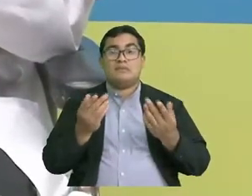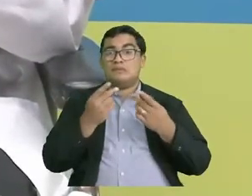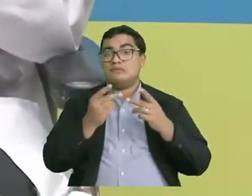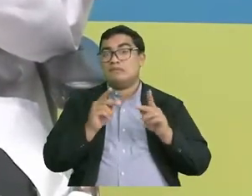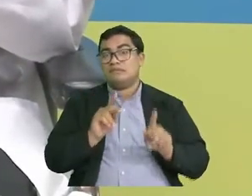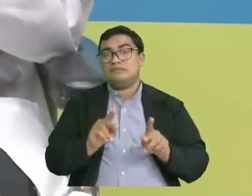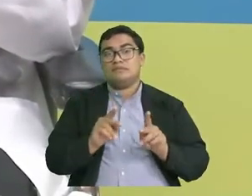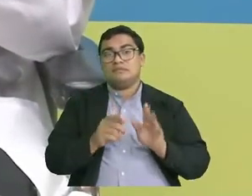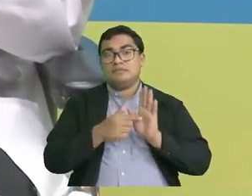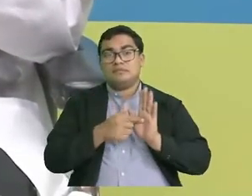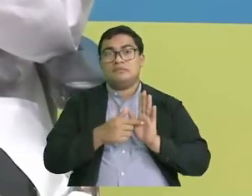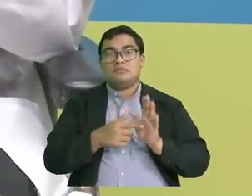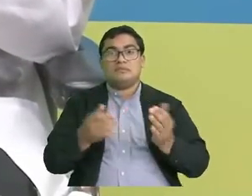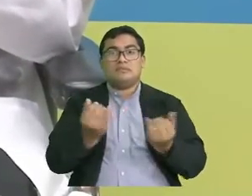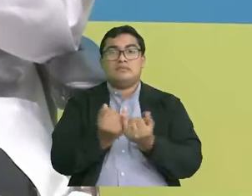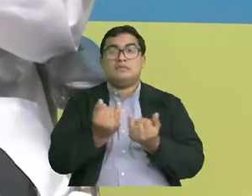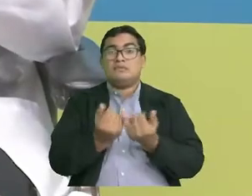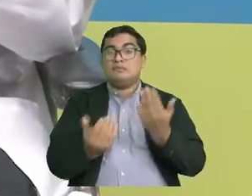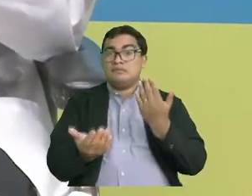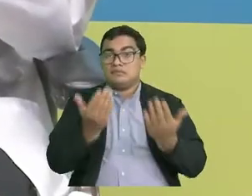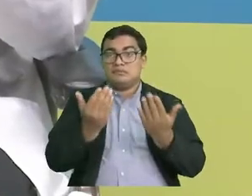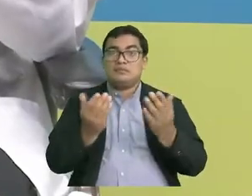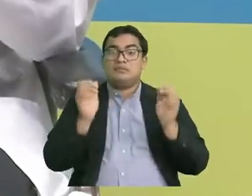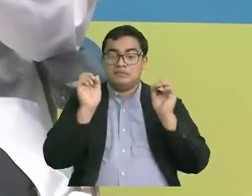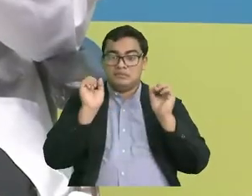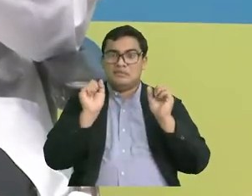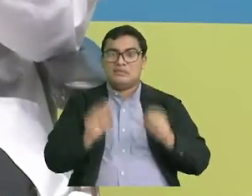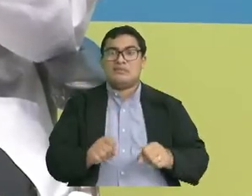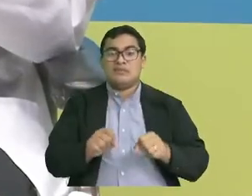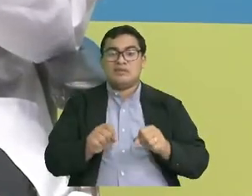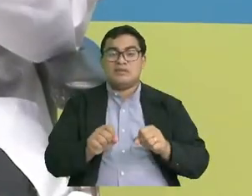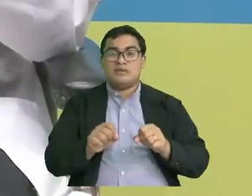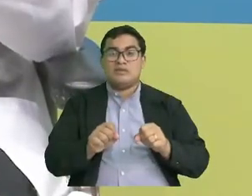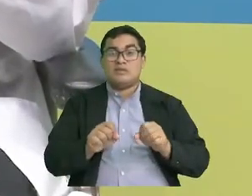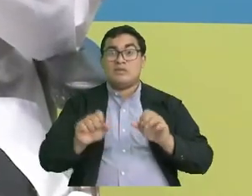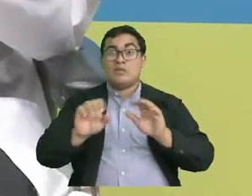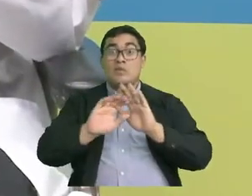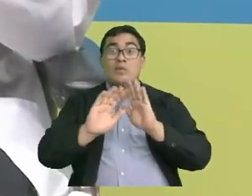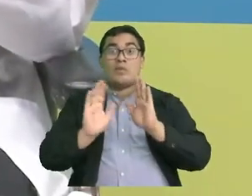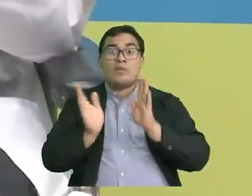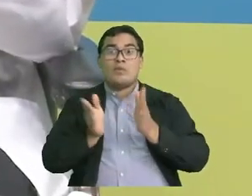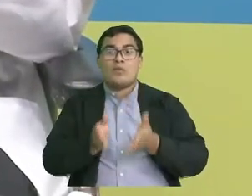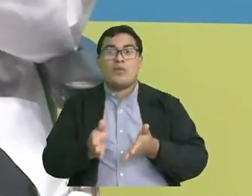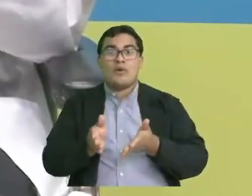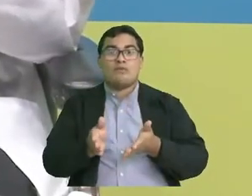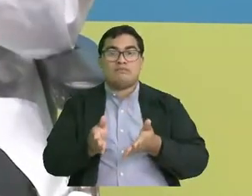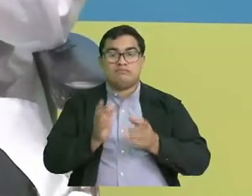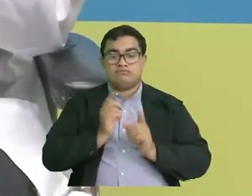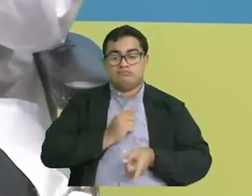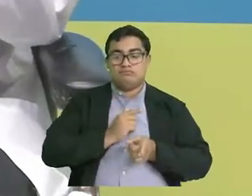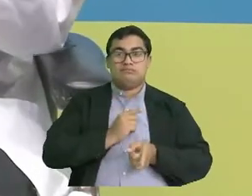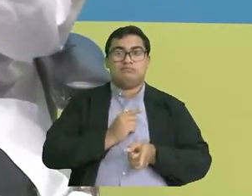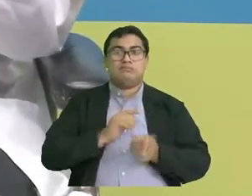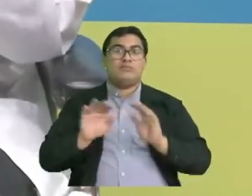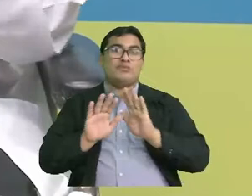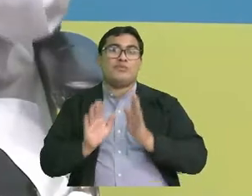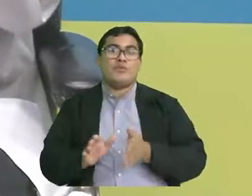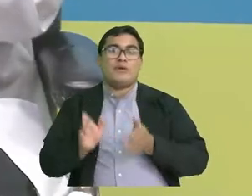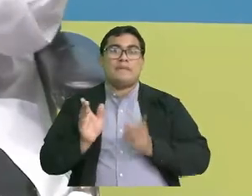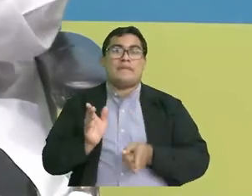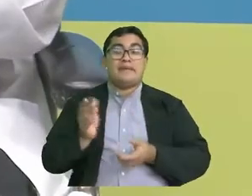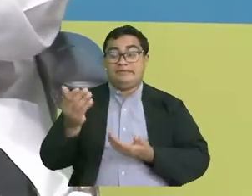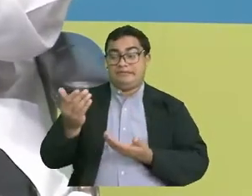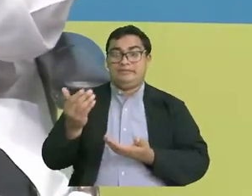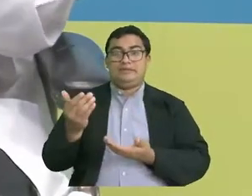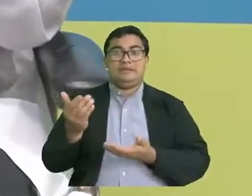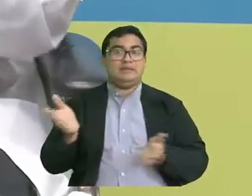Pero también es una posibilidad que sean niñas que se masculinizaron y que por esa razón